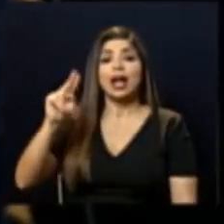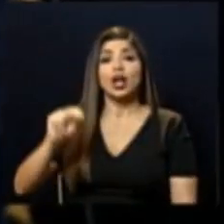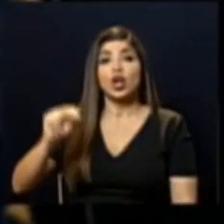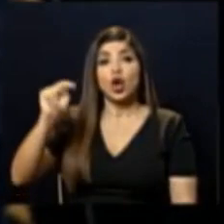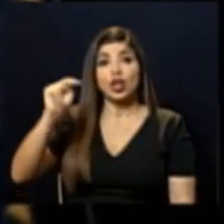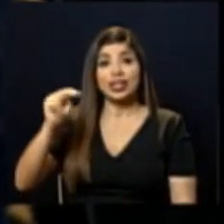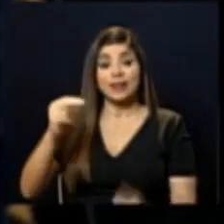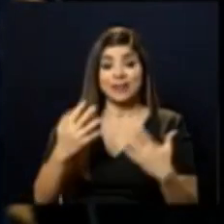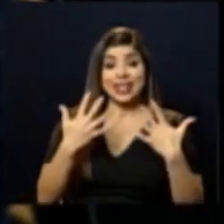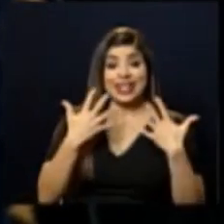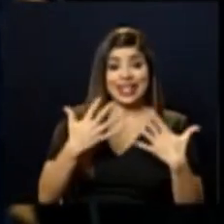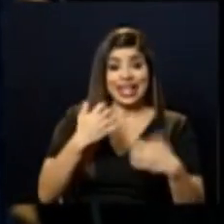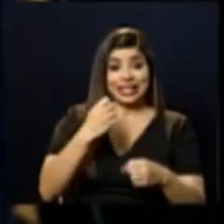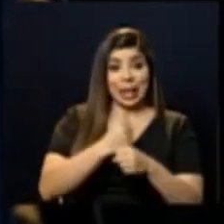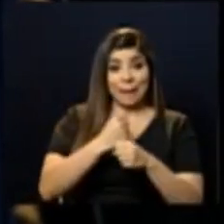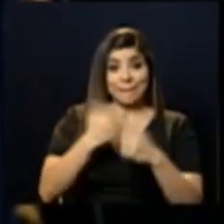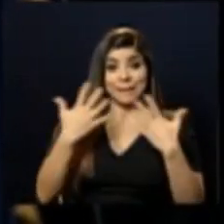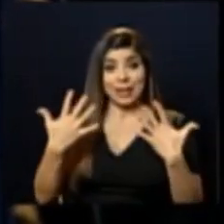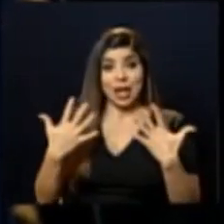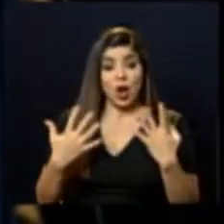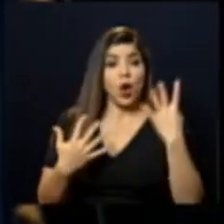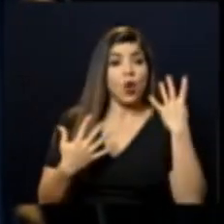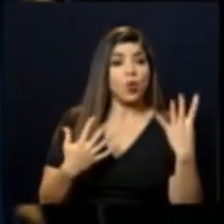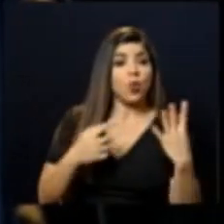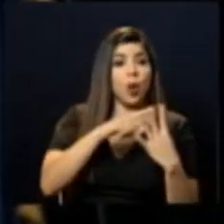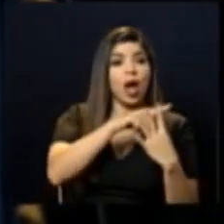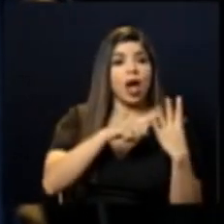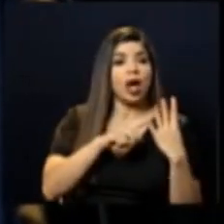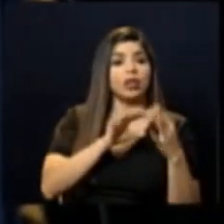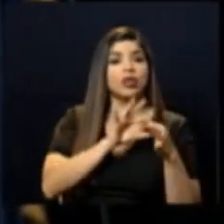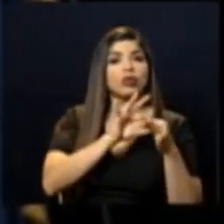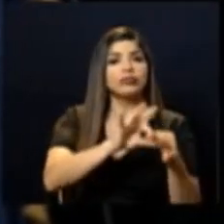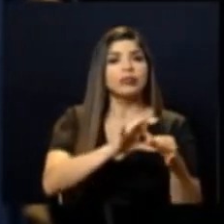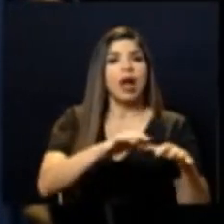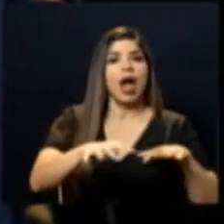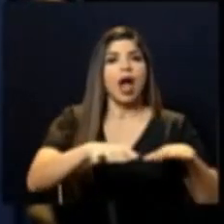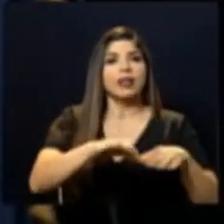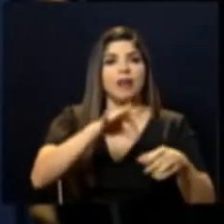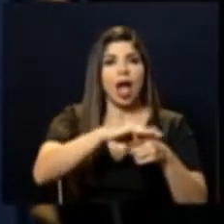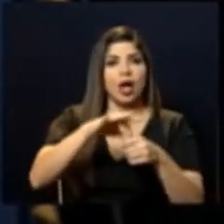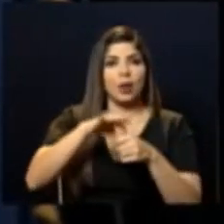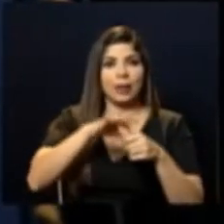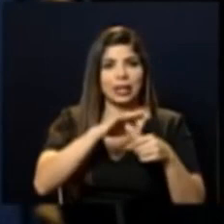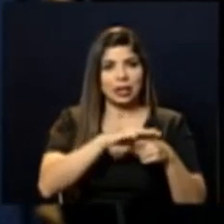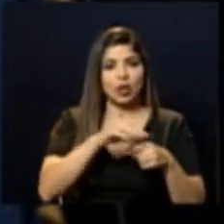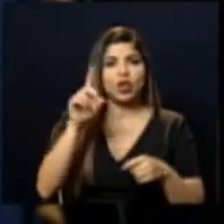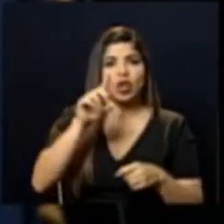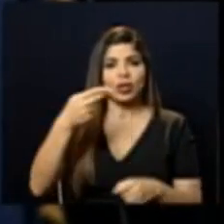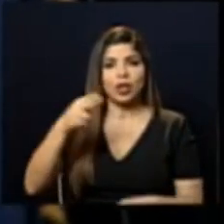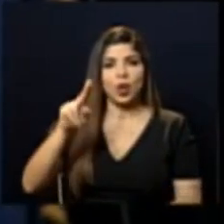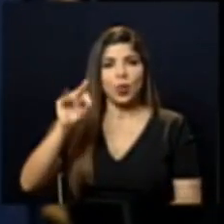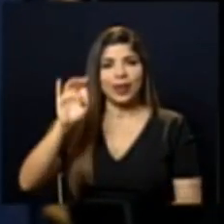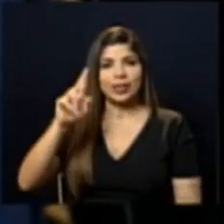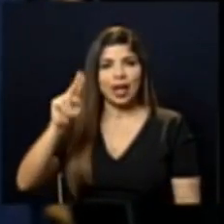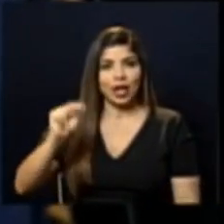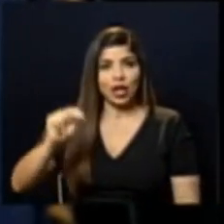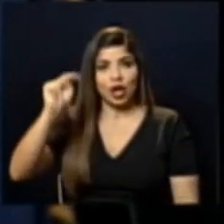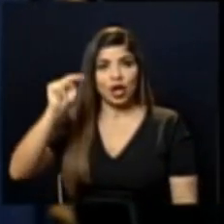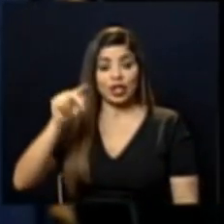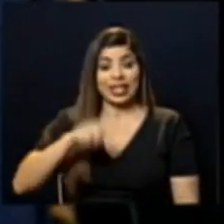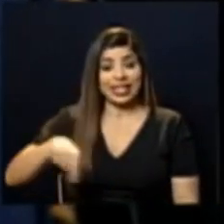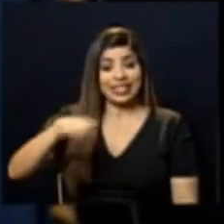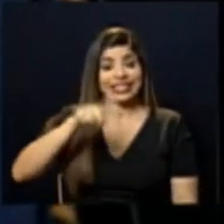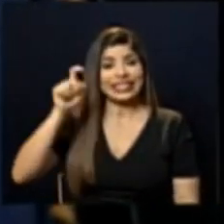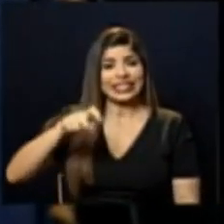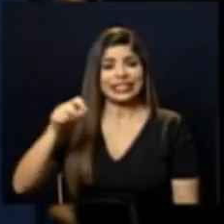empleos que hay en la zona, 4 están vinculados directamente con la actividad agropecuaria. Es necesario dinamizar